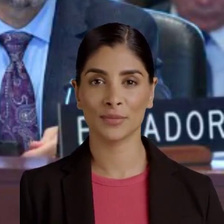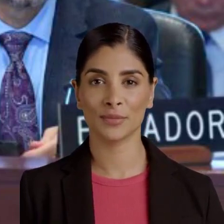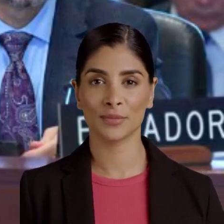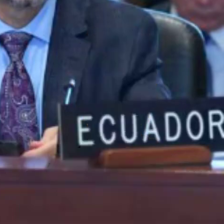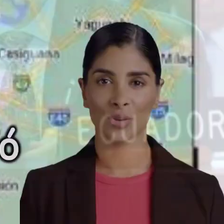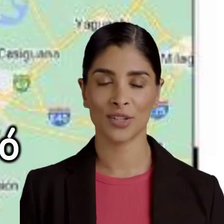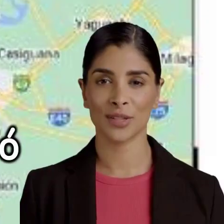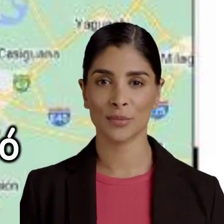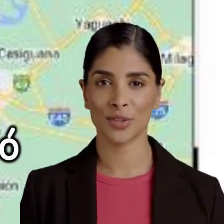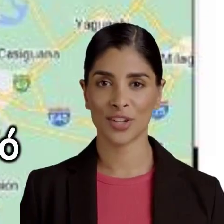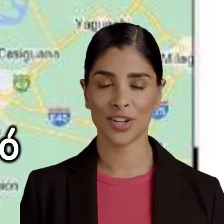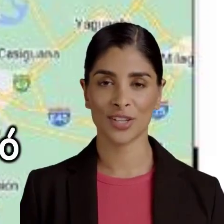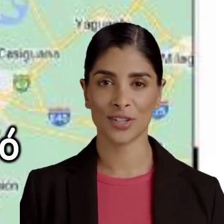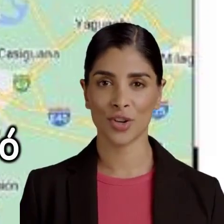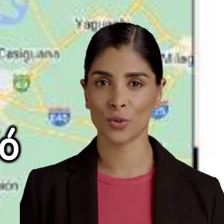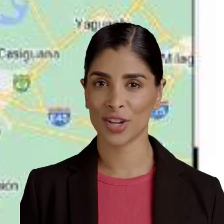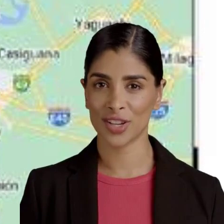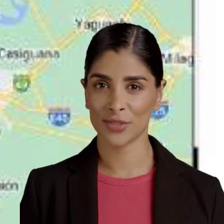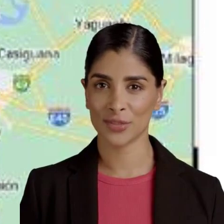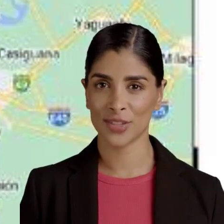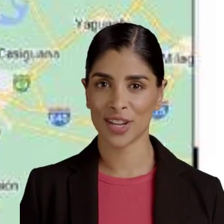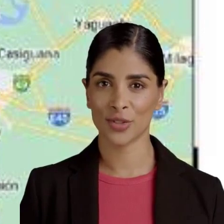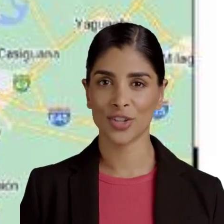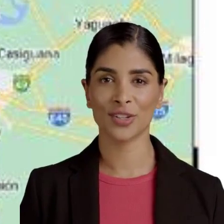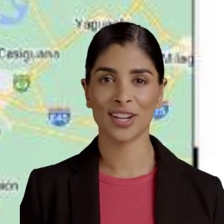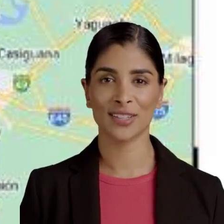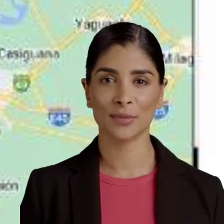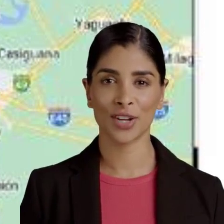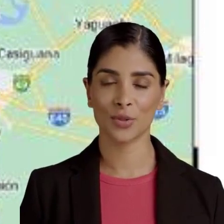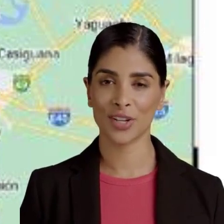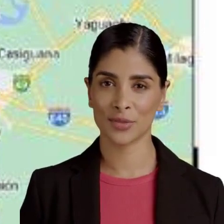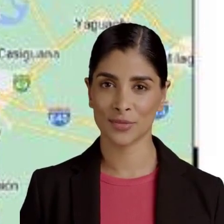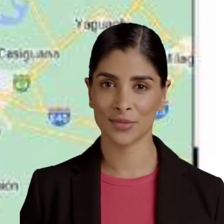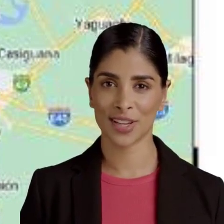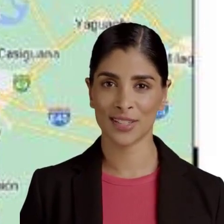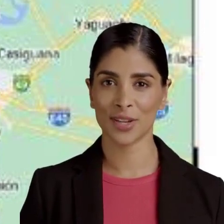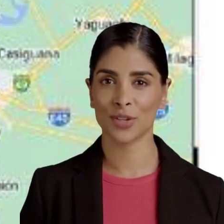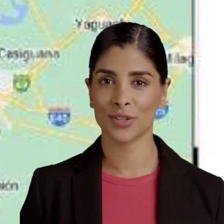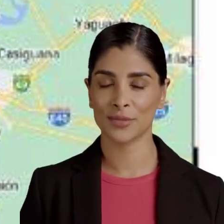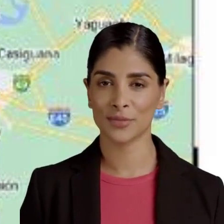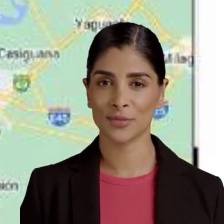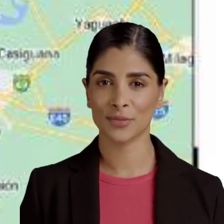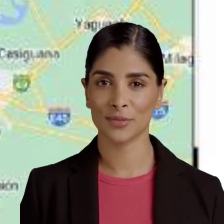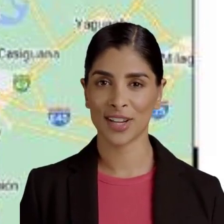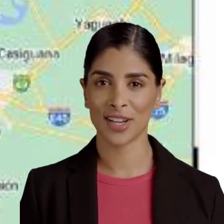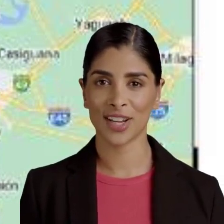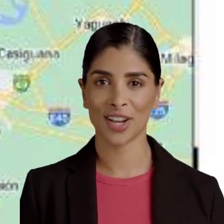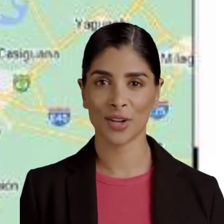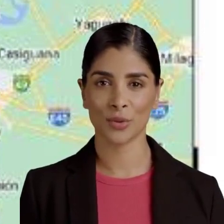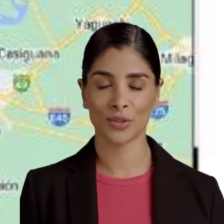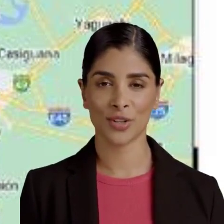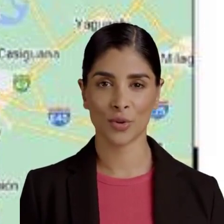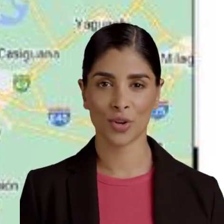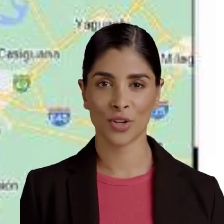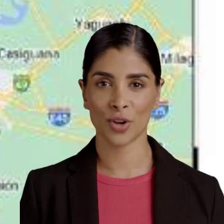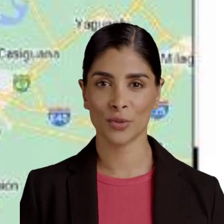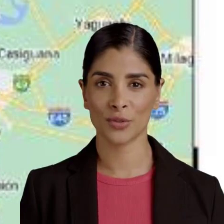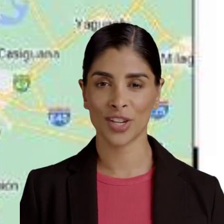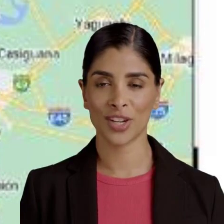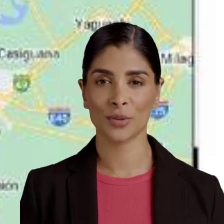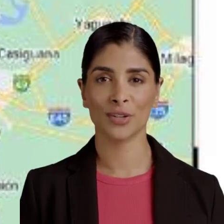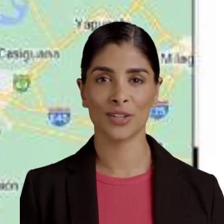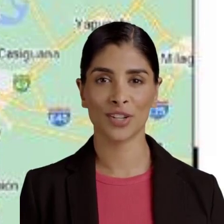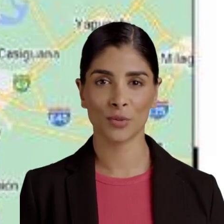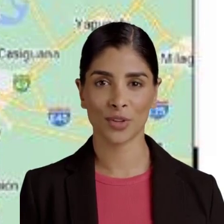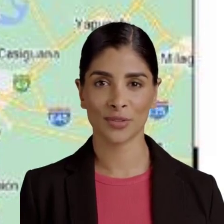ecuatoriana fuerte temblor se registró en guayas la noche de este miércoles 10 de Abril elige reportó que ocurrió a